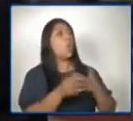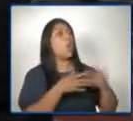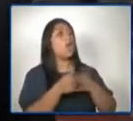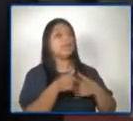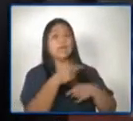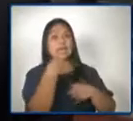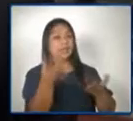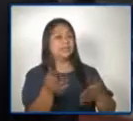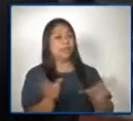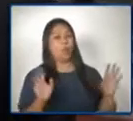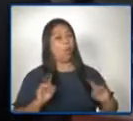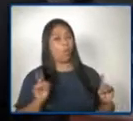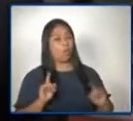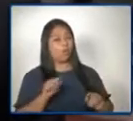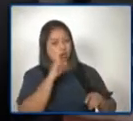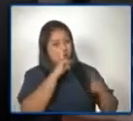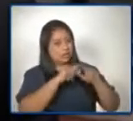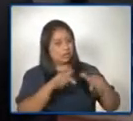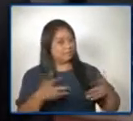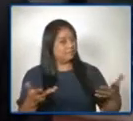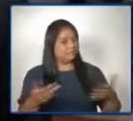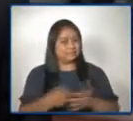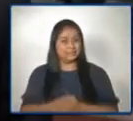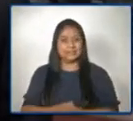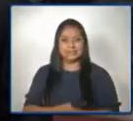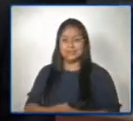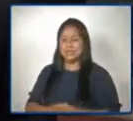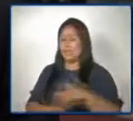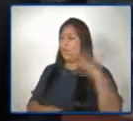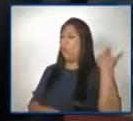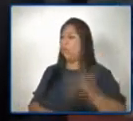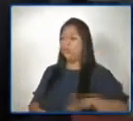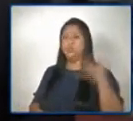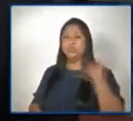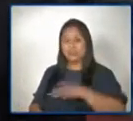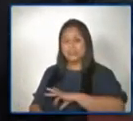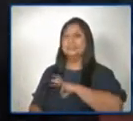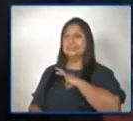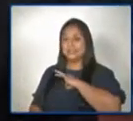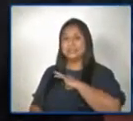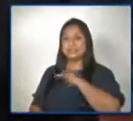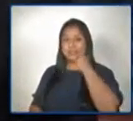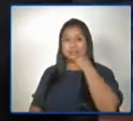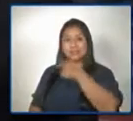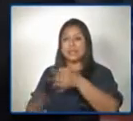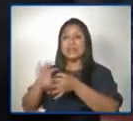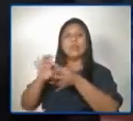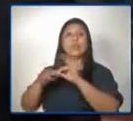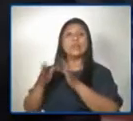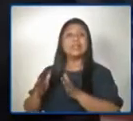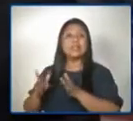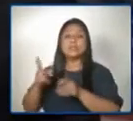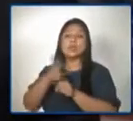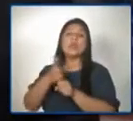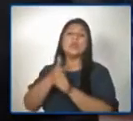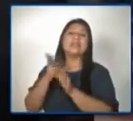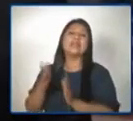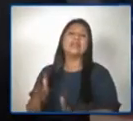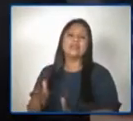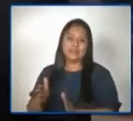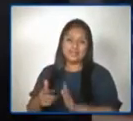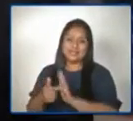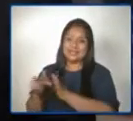Sí, todavía me dan ese gran honor, y al final no es como deportista sino como Guatemala